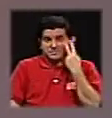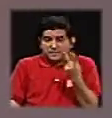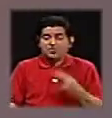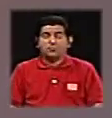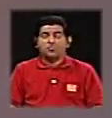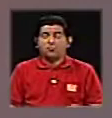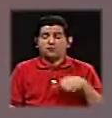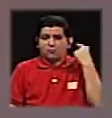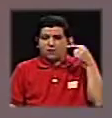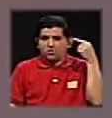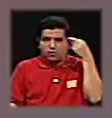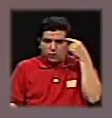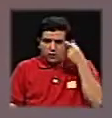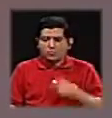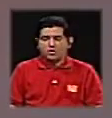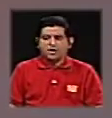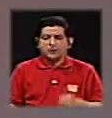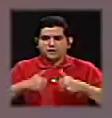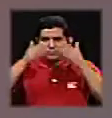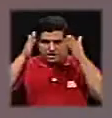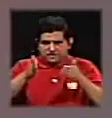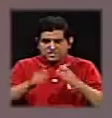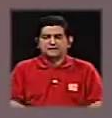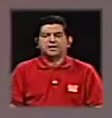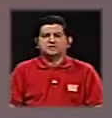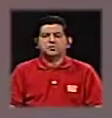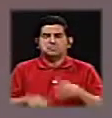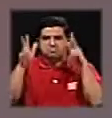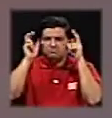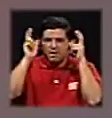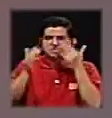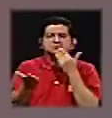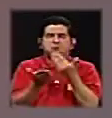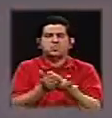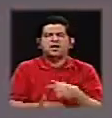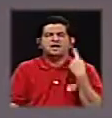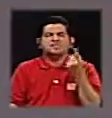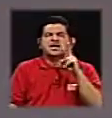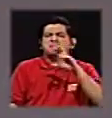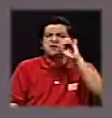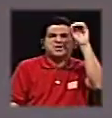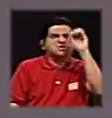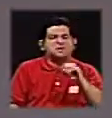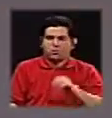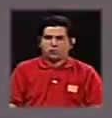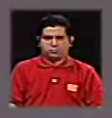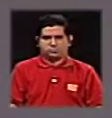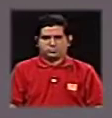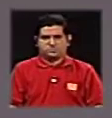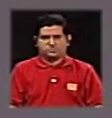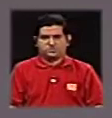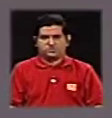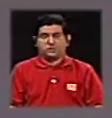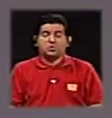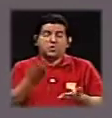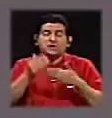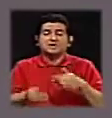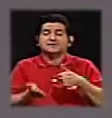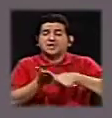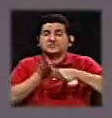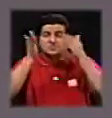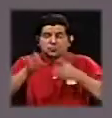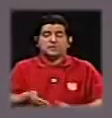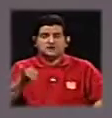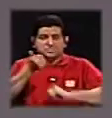del gobierno, sería una percepción buena. Siempre hay un 20% entre los posibles electores de